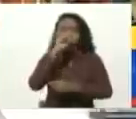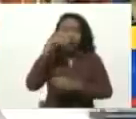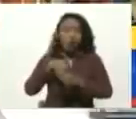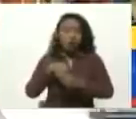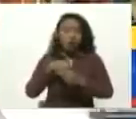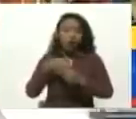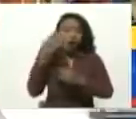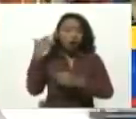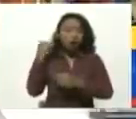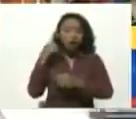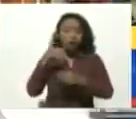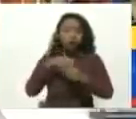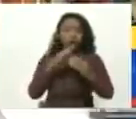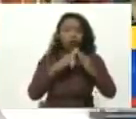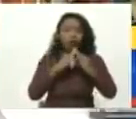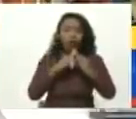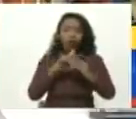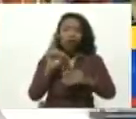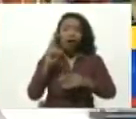fue.